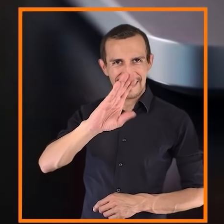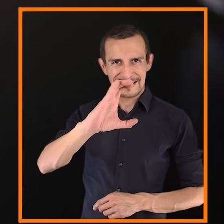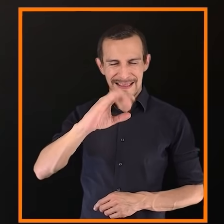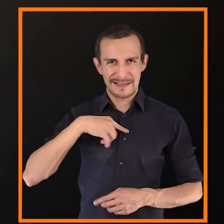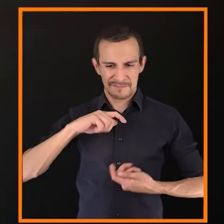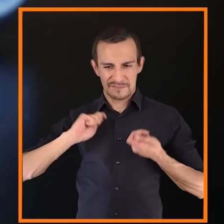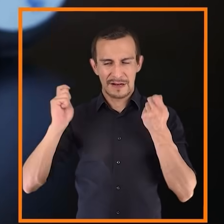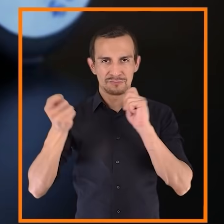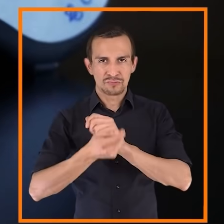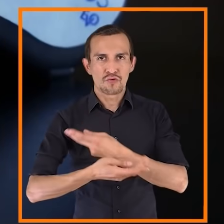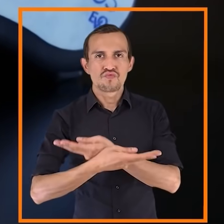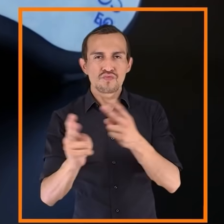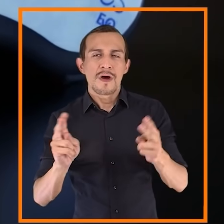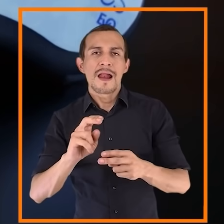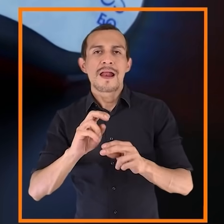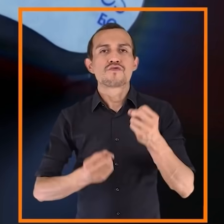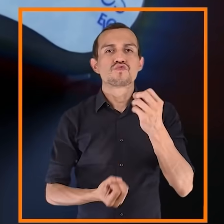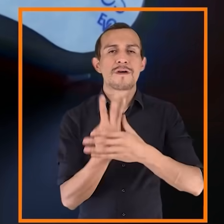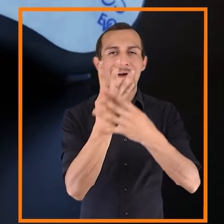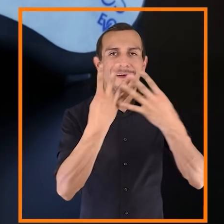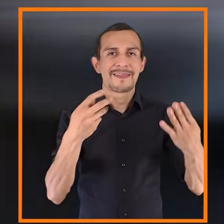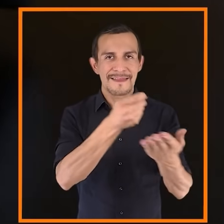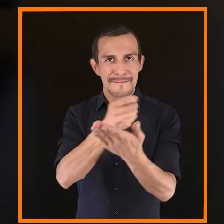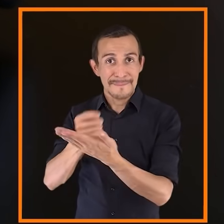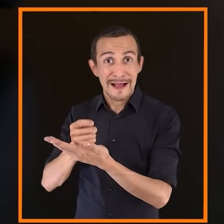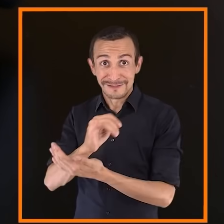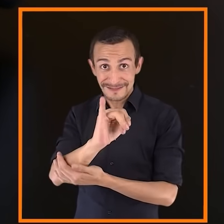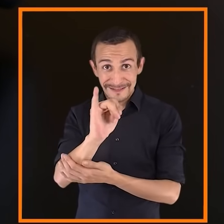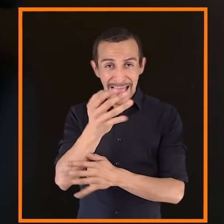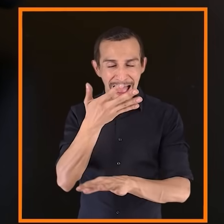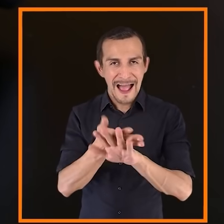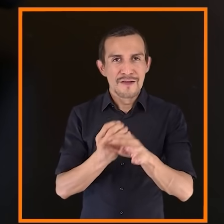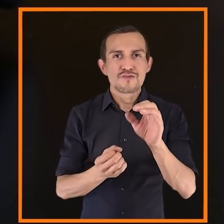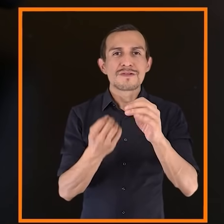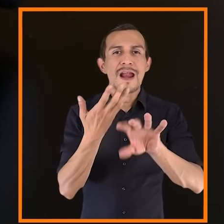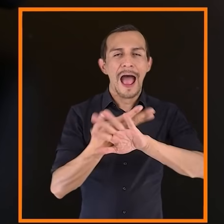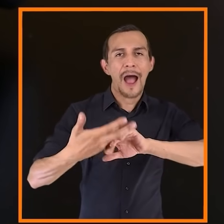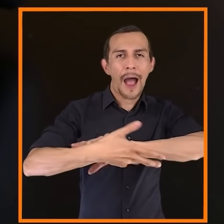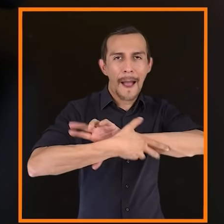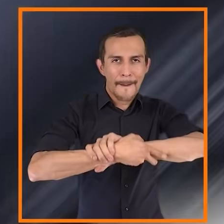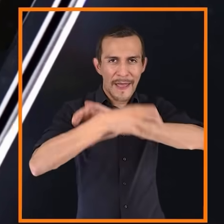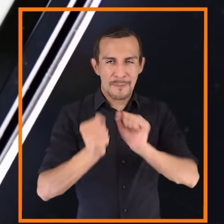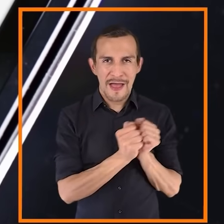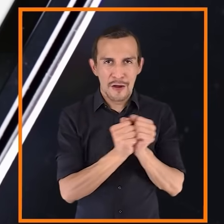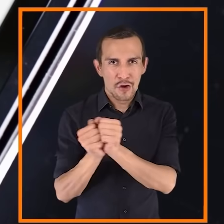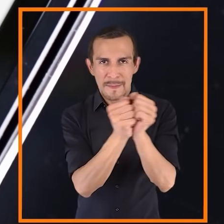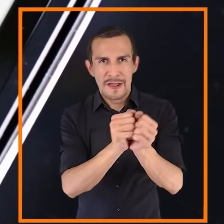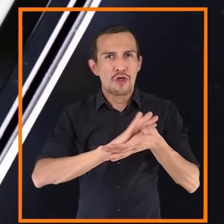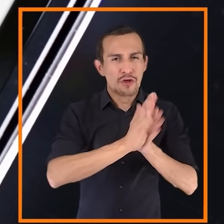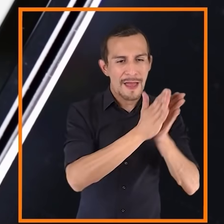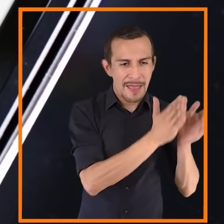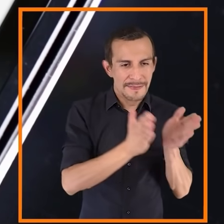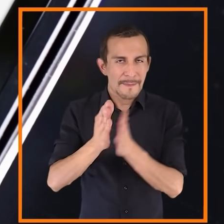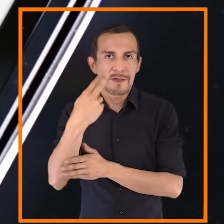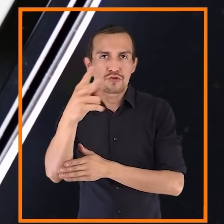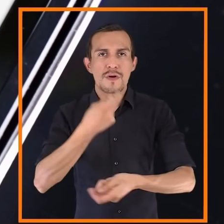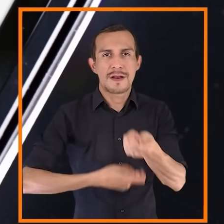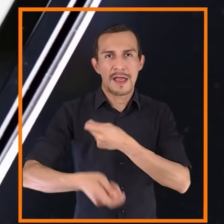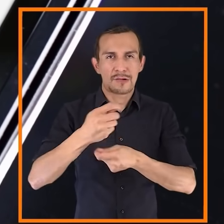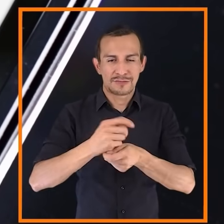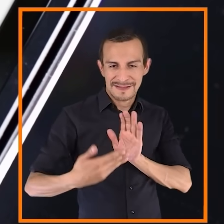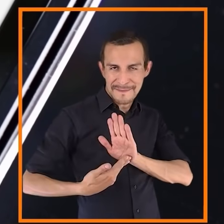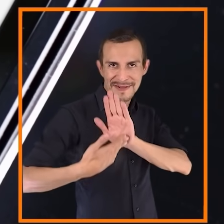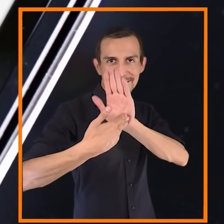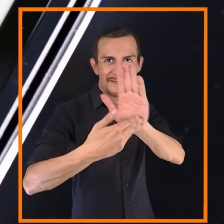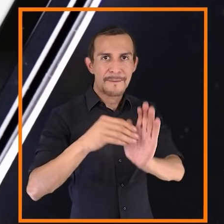¿Sabías que BCI lanzó al mercado su nueva red de pagos? Así es, porque ahora tienes un aliado que puede acompañarte en cada etapa de tu